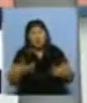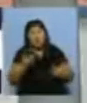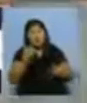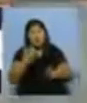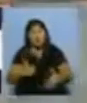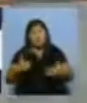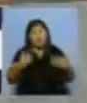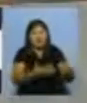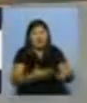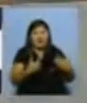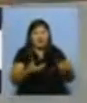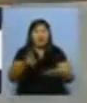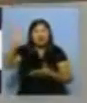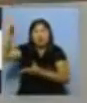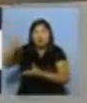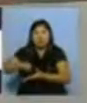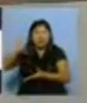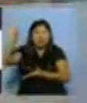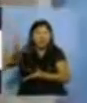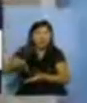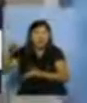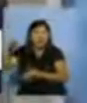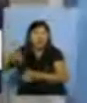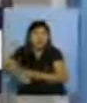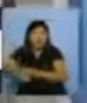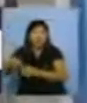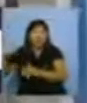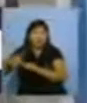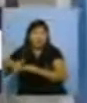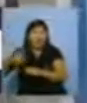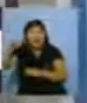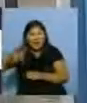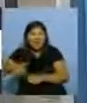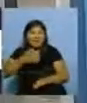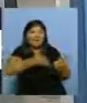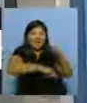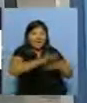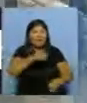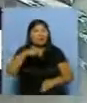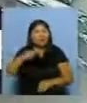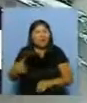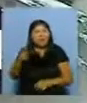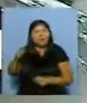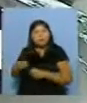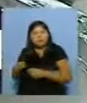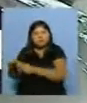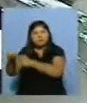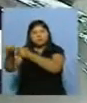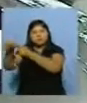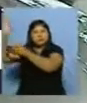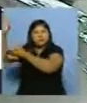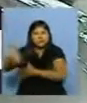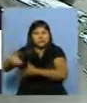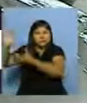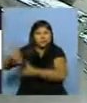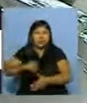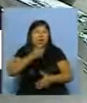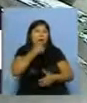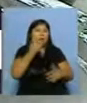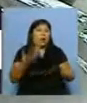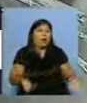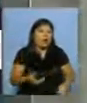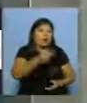volumen máximo que yo pueda llegar a conseguir para los clientes. Obviamente se evitan las ventas masivas, las ventas que venga alguien